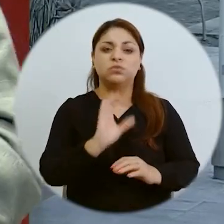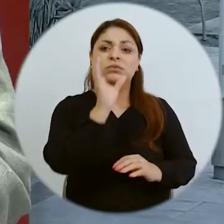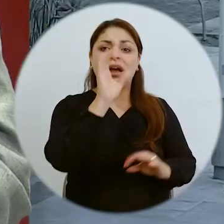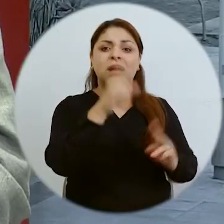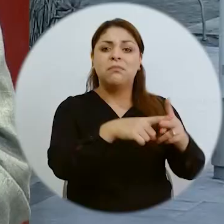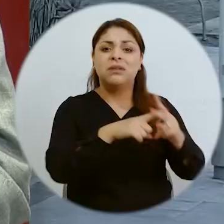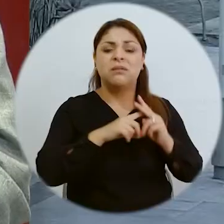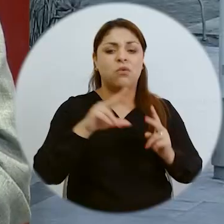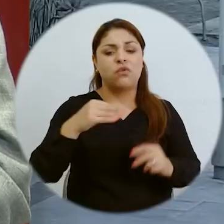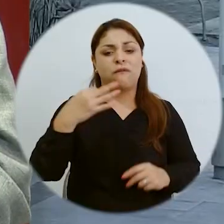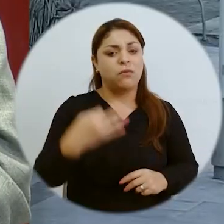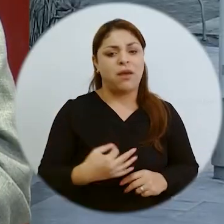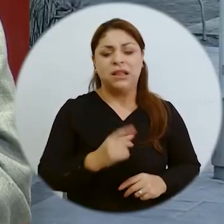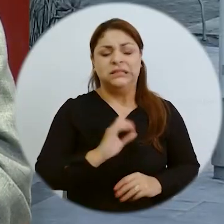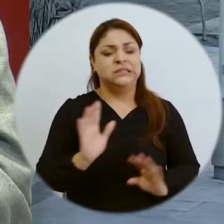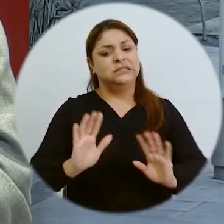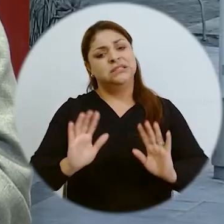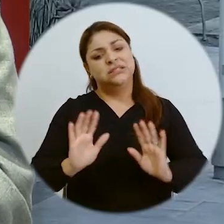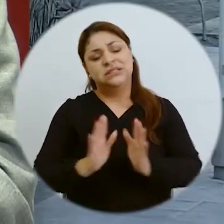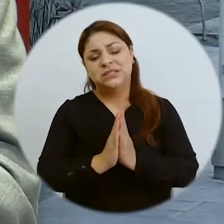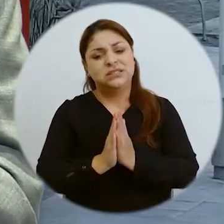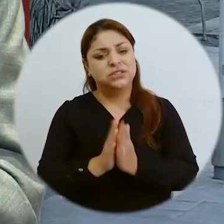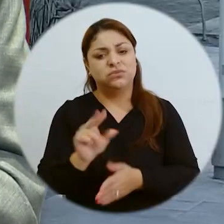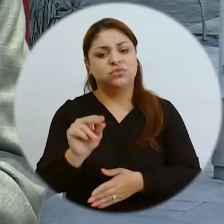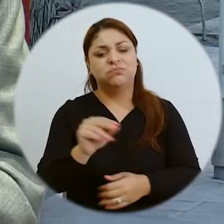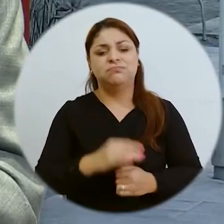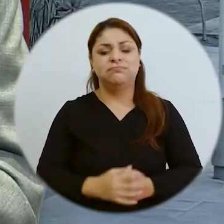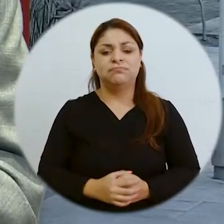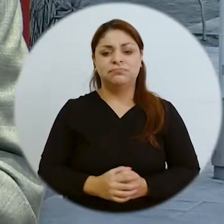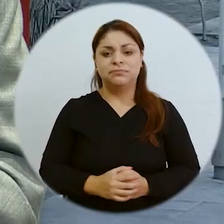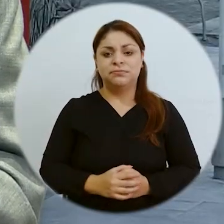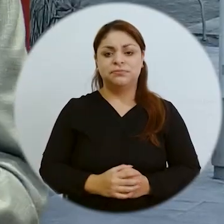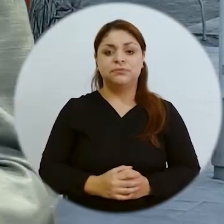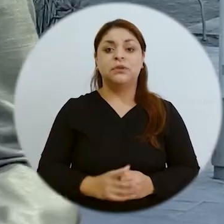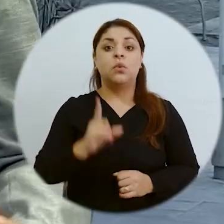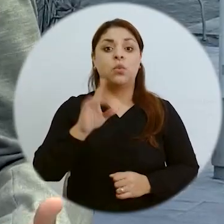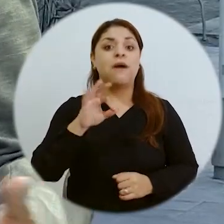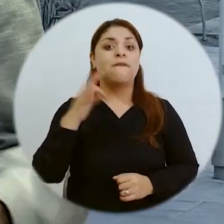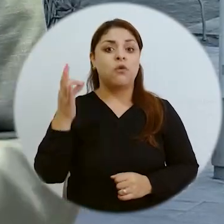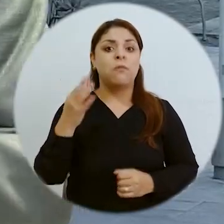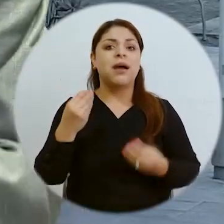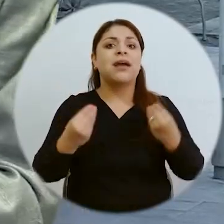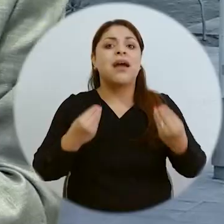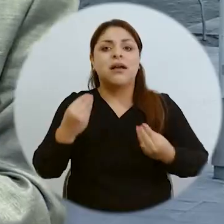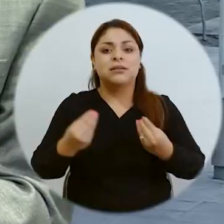lo va a impedir, y bueno, bajo ningún